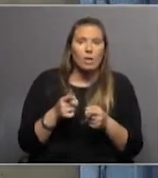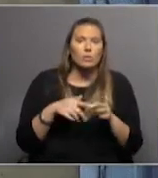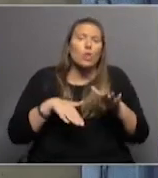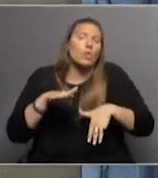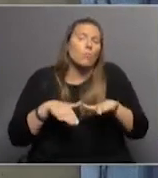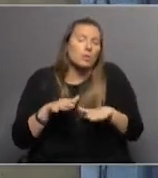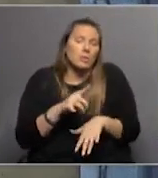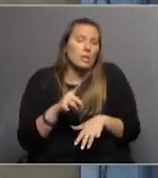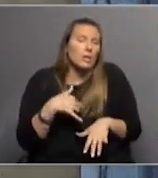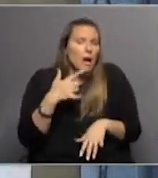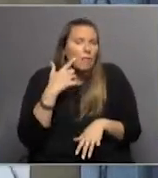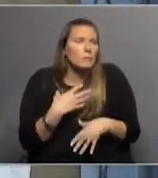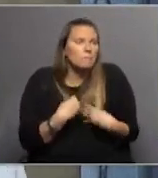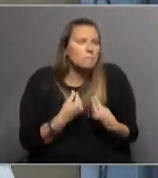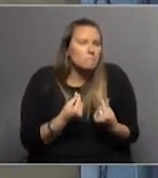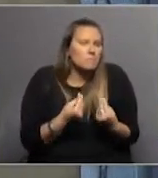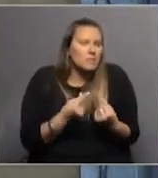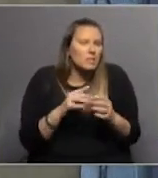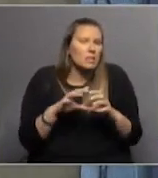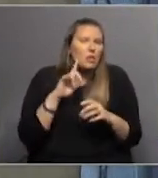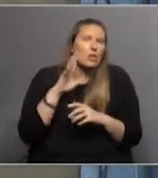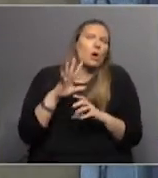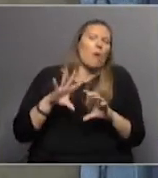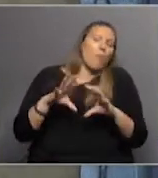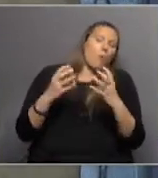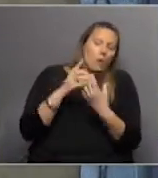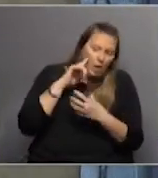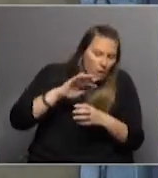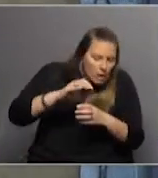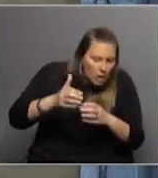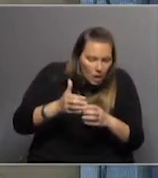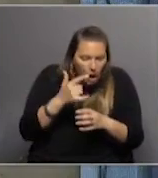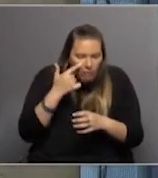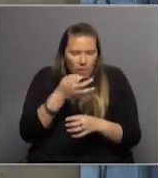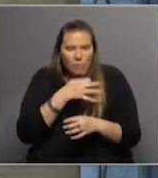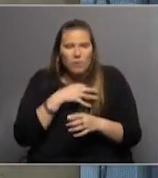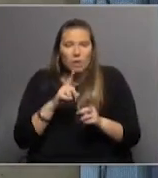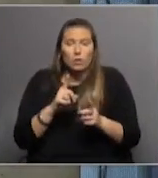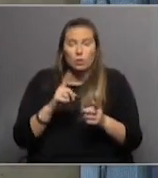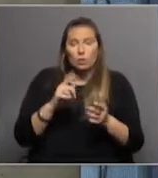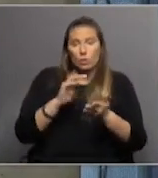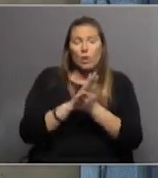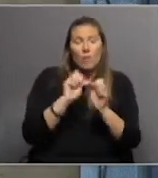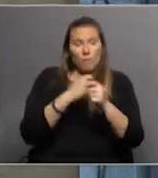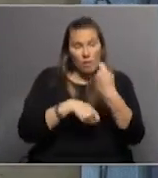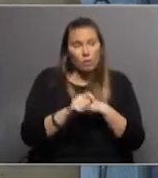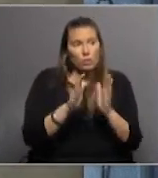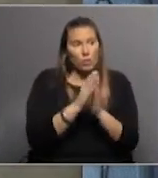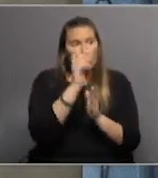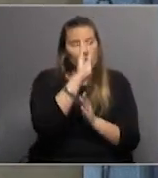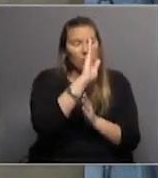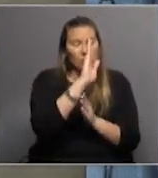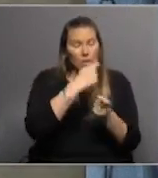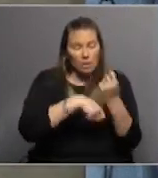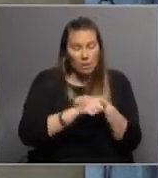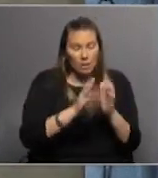intuitiva. No tenemos, viste, la bola de cristal, los editores, yo soy librero, pero también soy editor. Ojalá la tuviera,